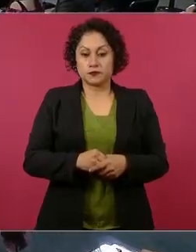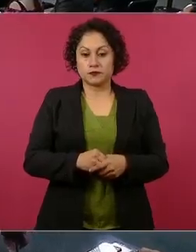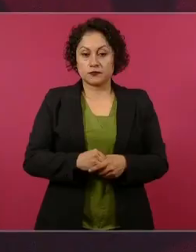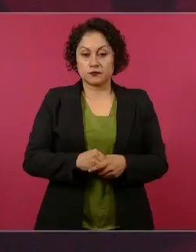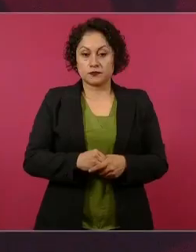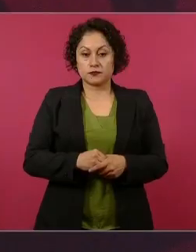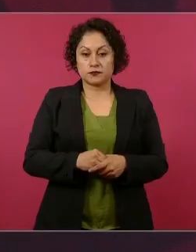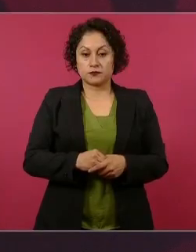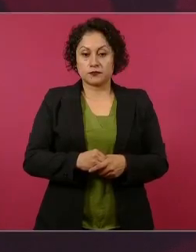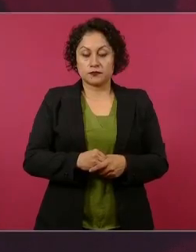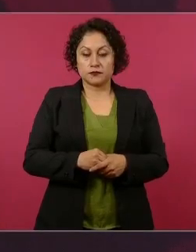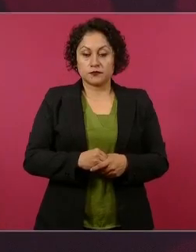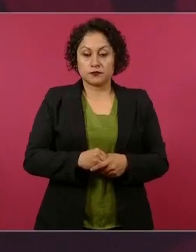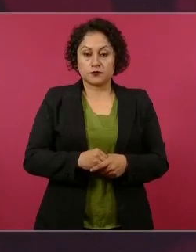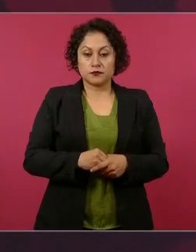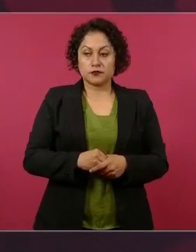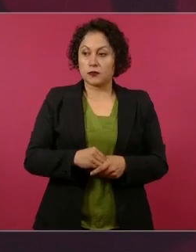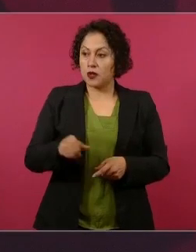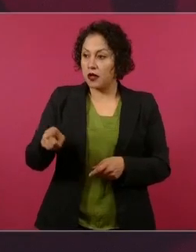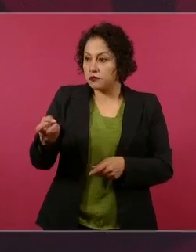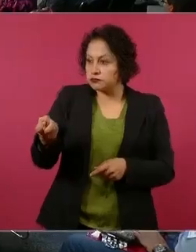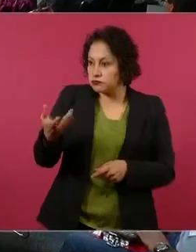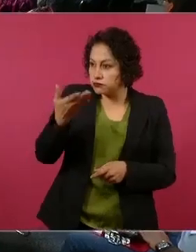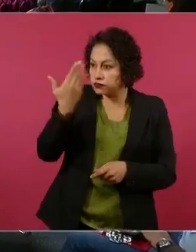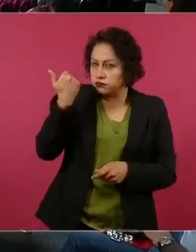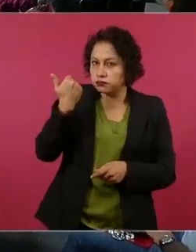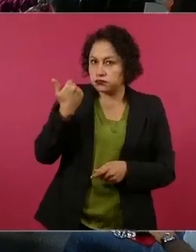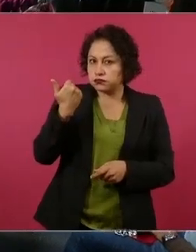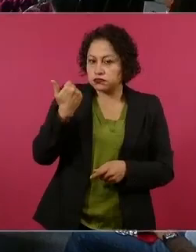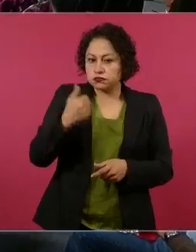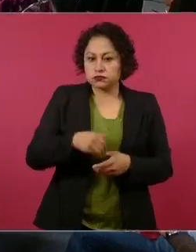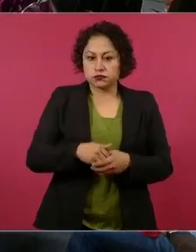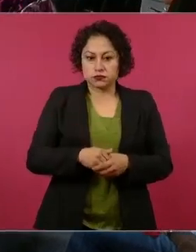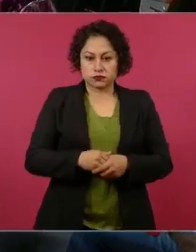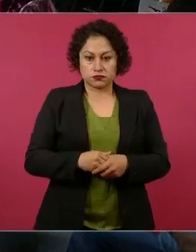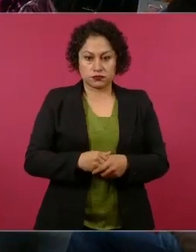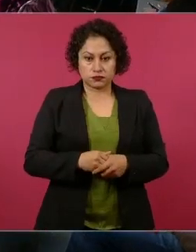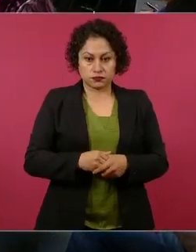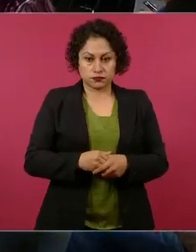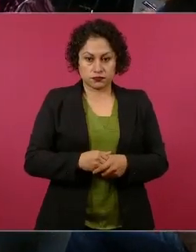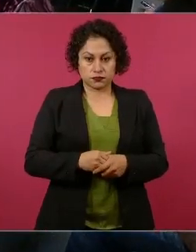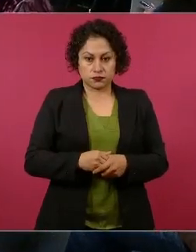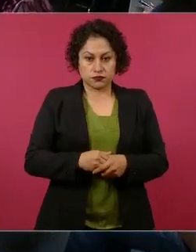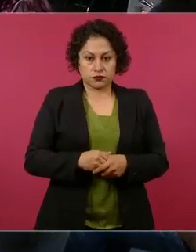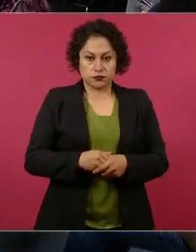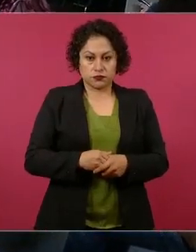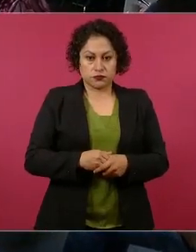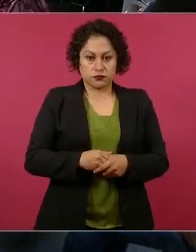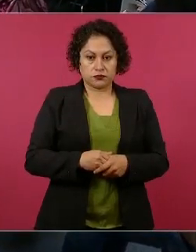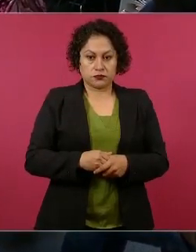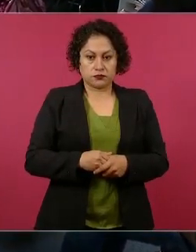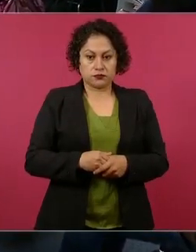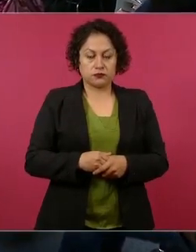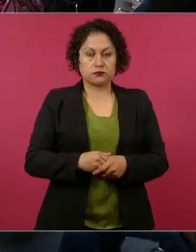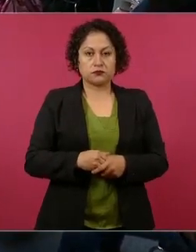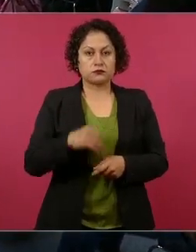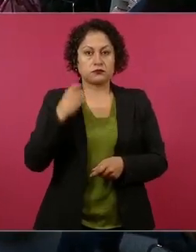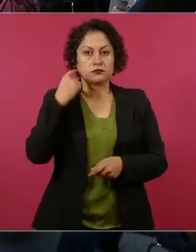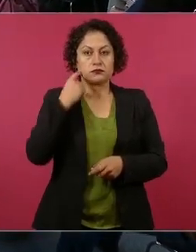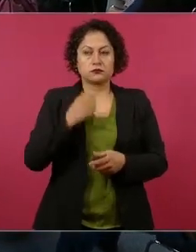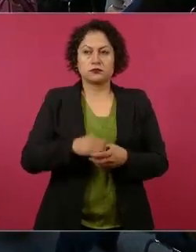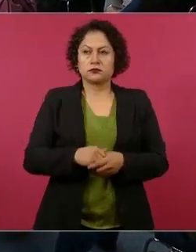No sé, no supe. Ya lo retiró su orden para nombrar a los dos magistrados faltantes. ¿Quién